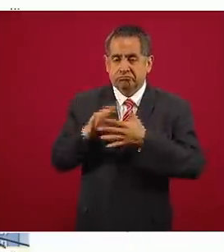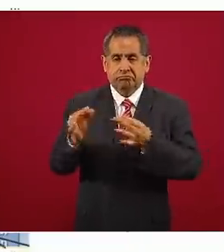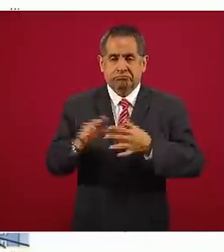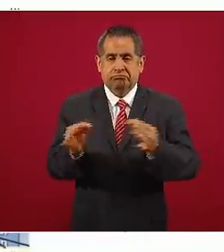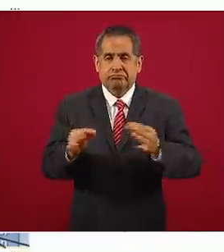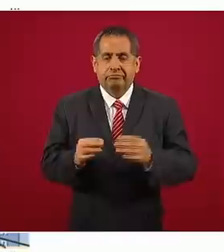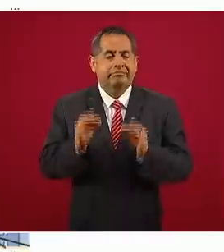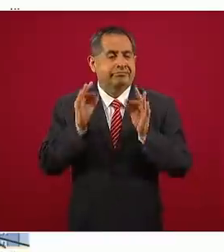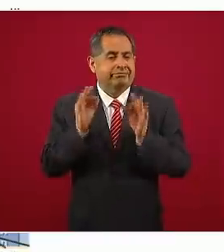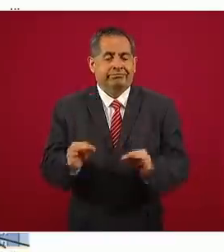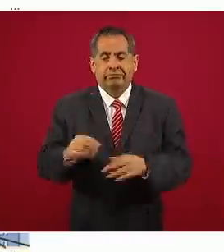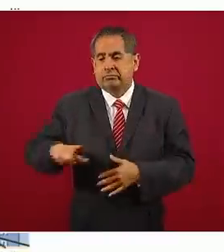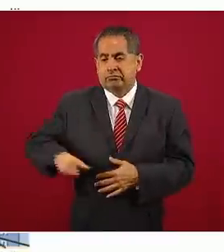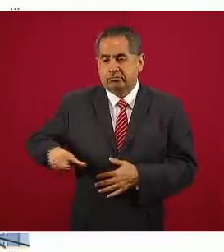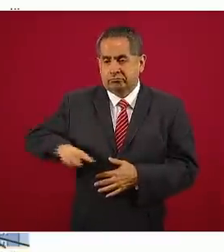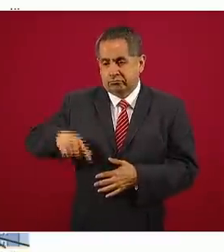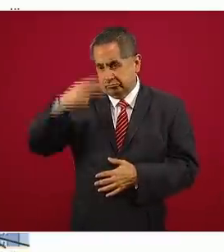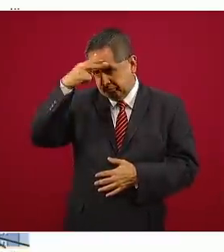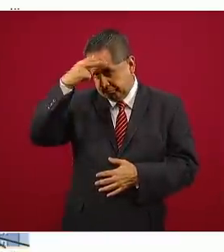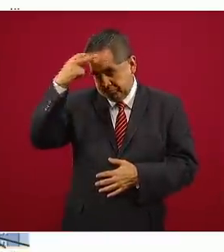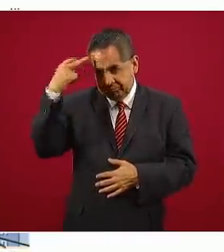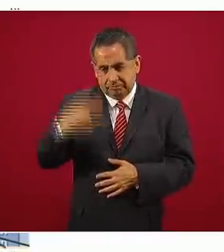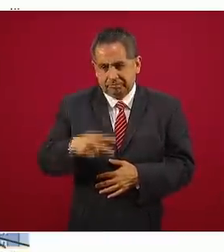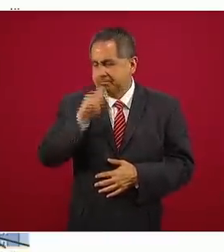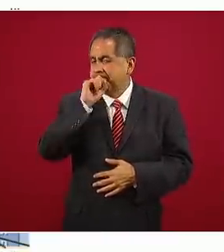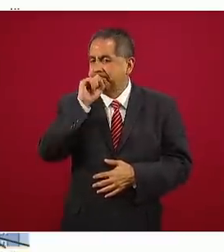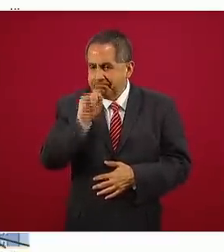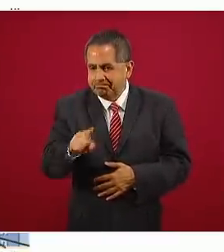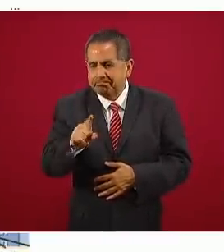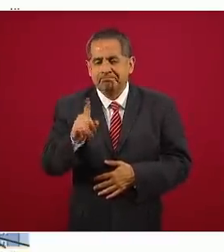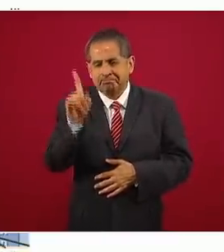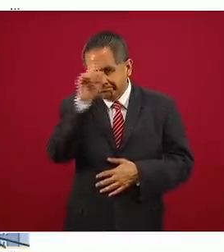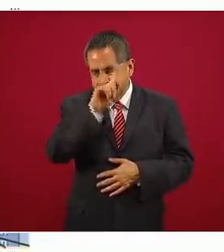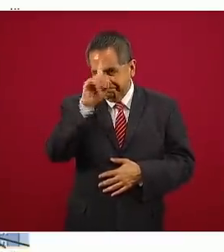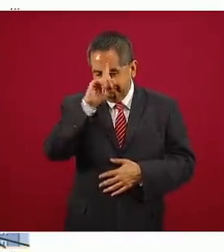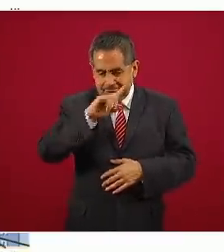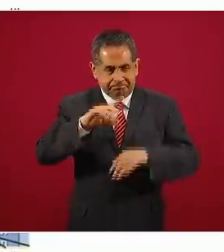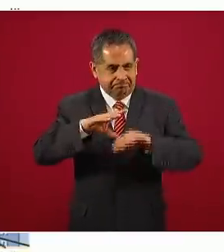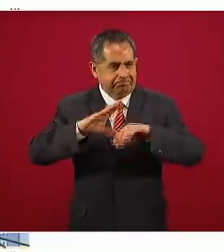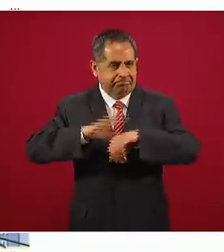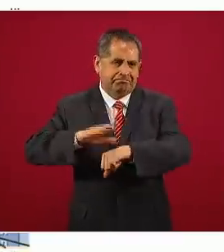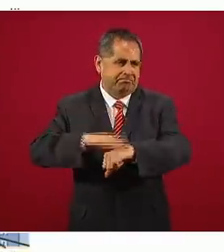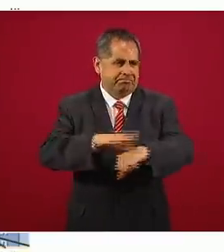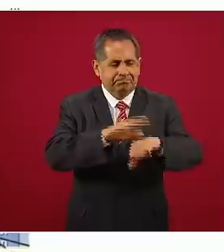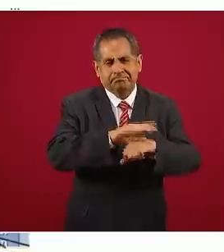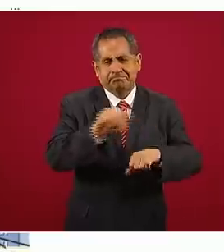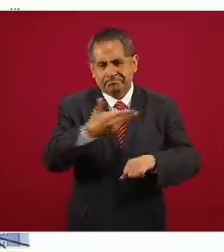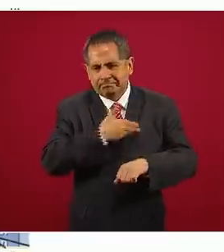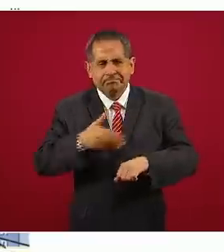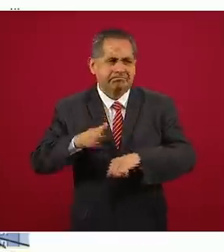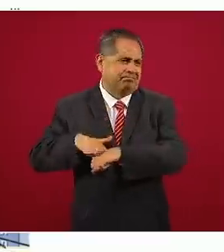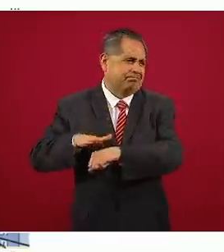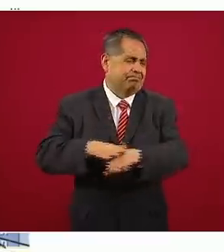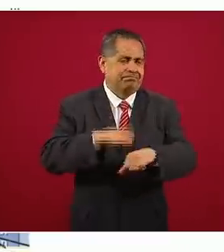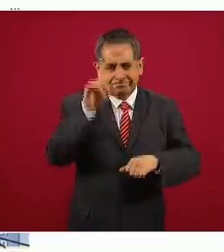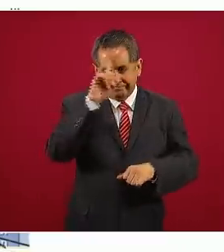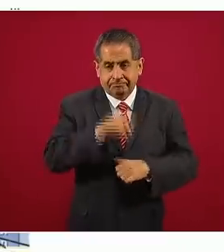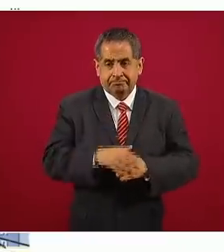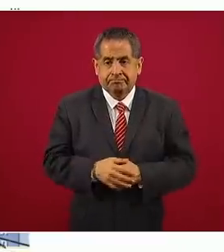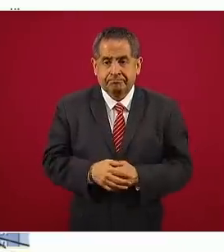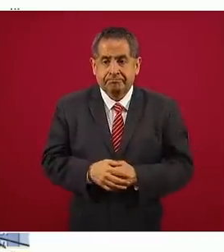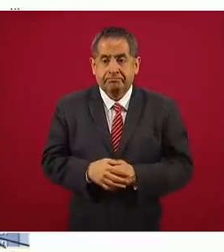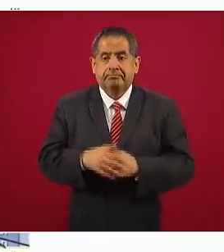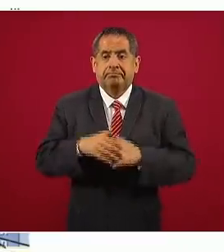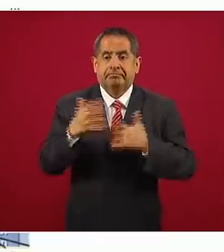postura que ha tenido el gobierno de mexico y es la que le hemos recomendado al presidente a lo largo de ir la pandemia periódicamente